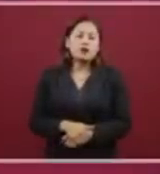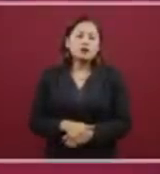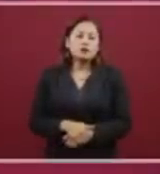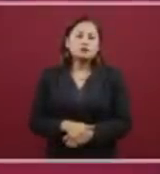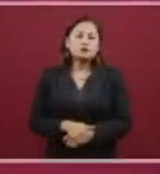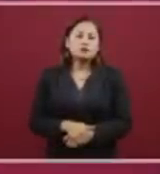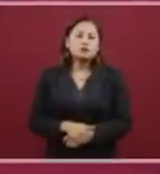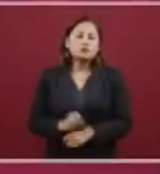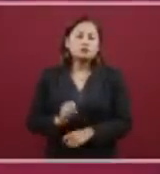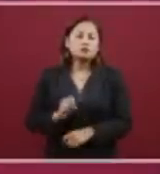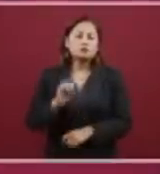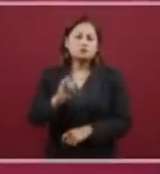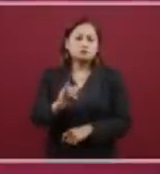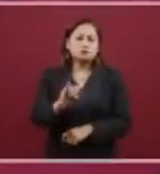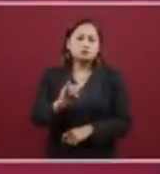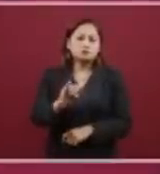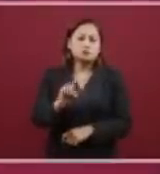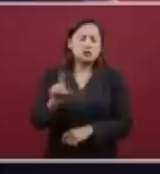intocables